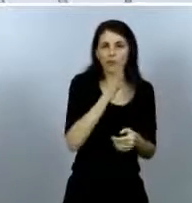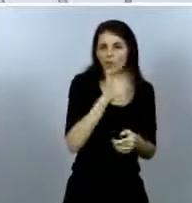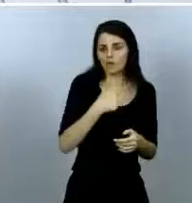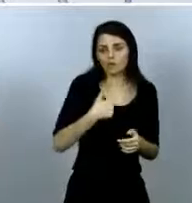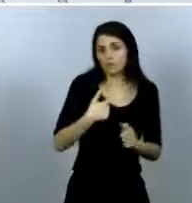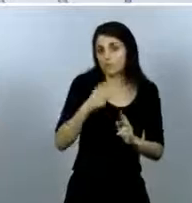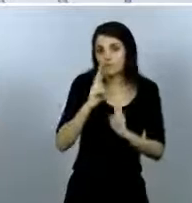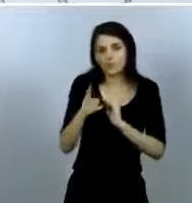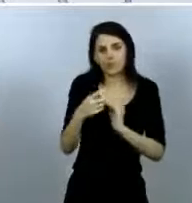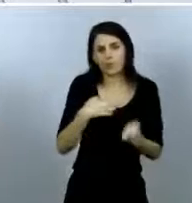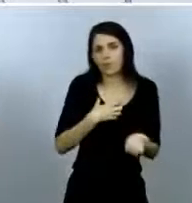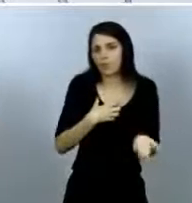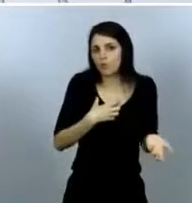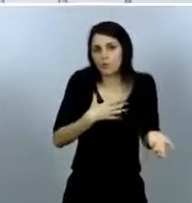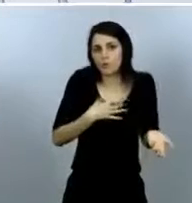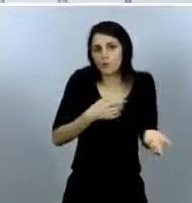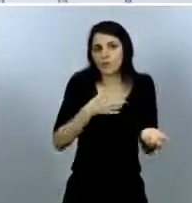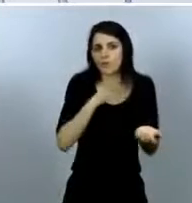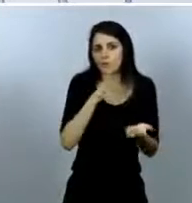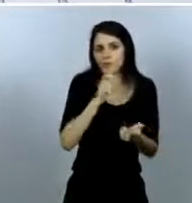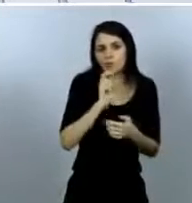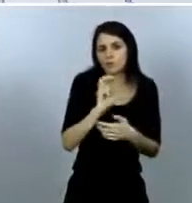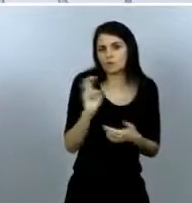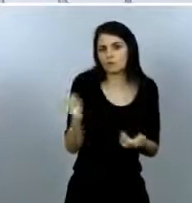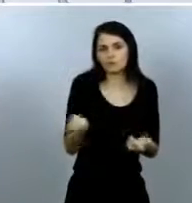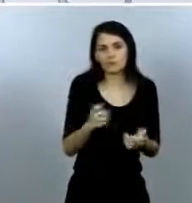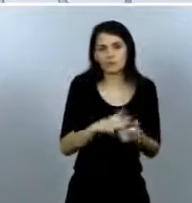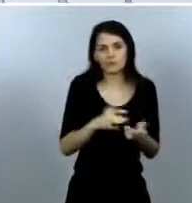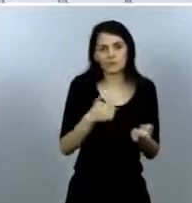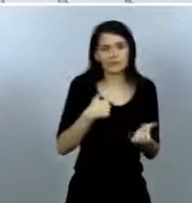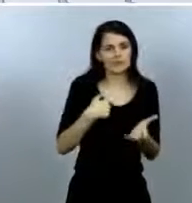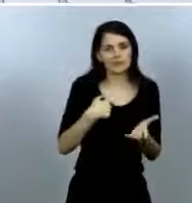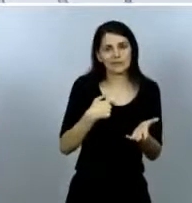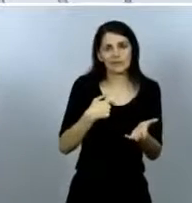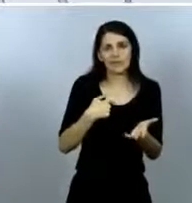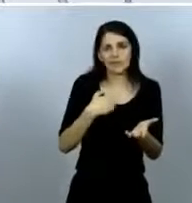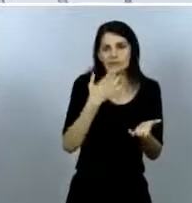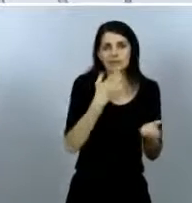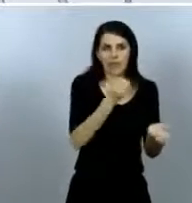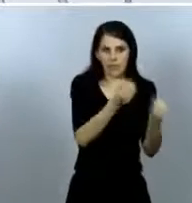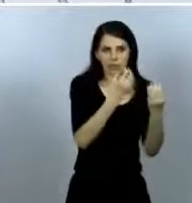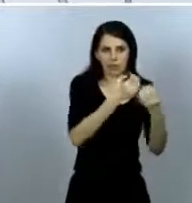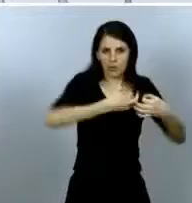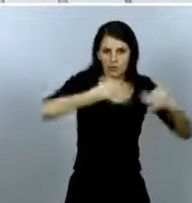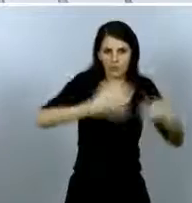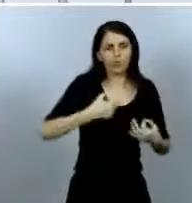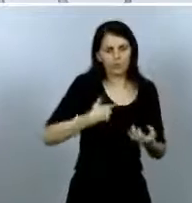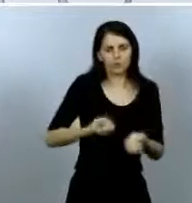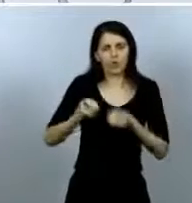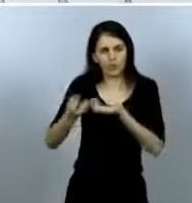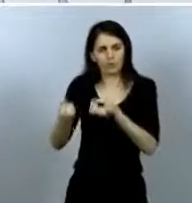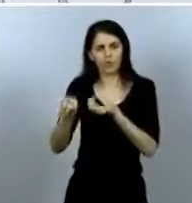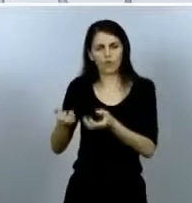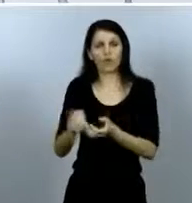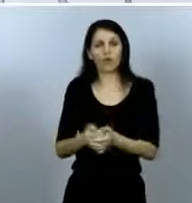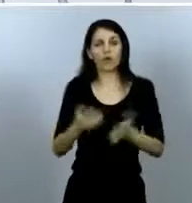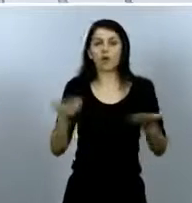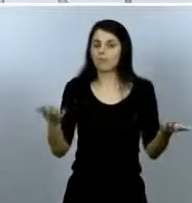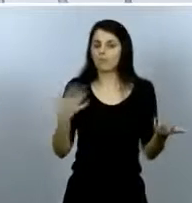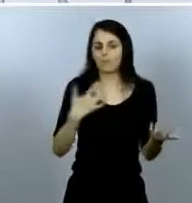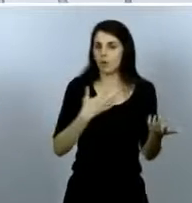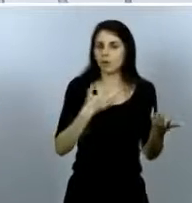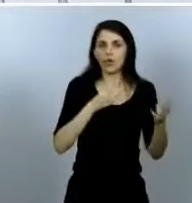múltiples razones no voy a lucubrar mucho ahora cuando tengamos alguna información sólida se la daré pero lo cierto es que un 85% de los pacientes